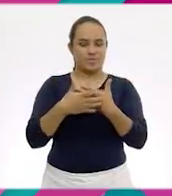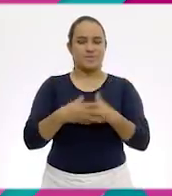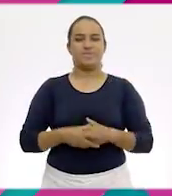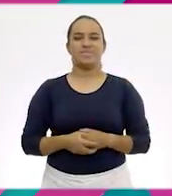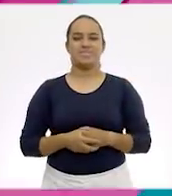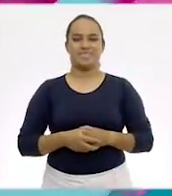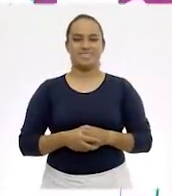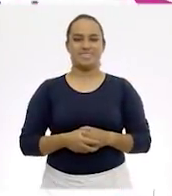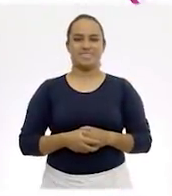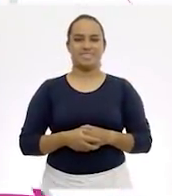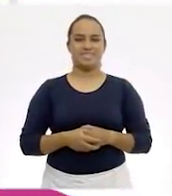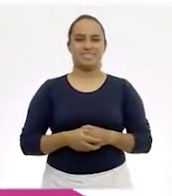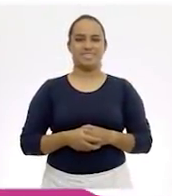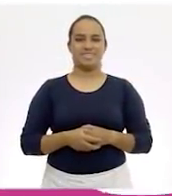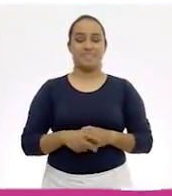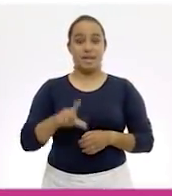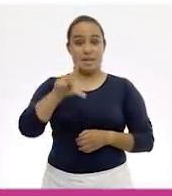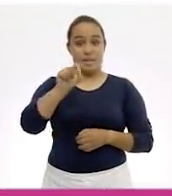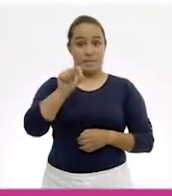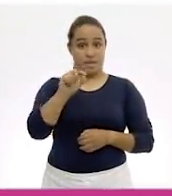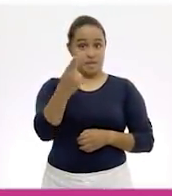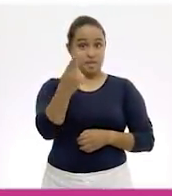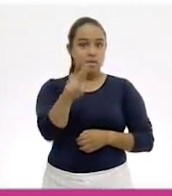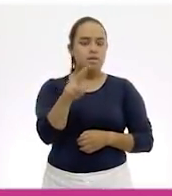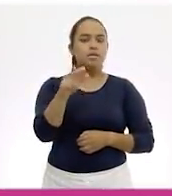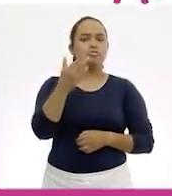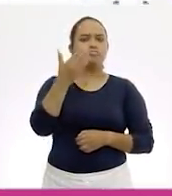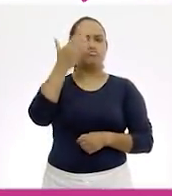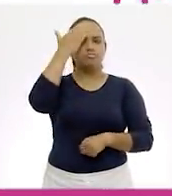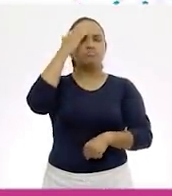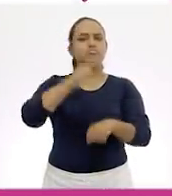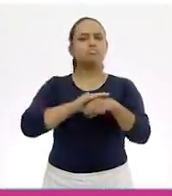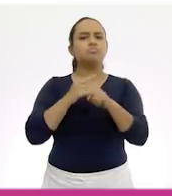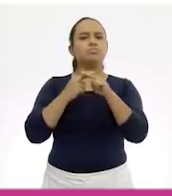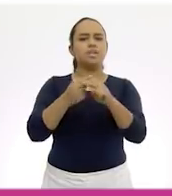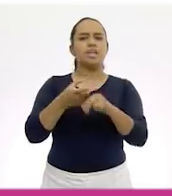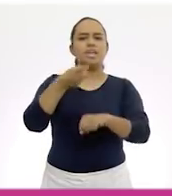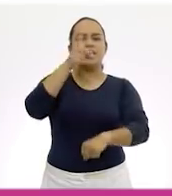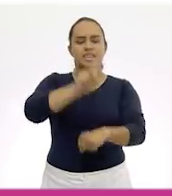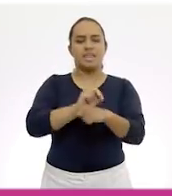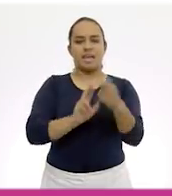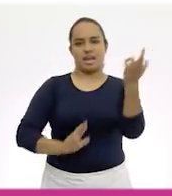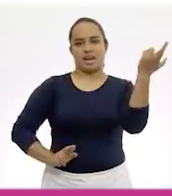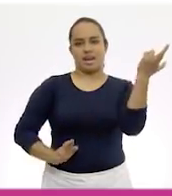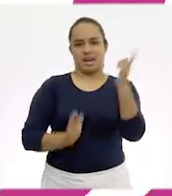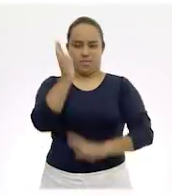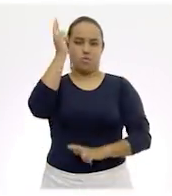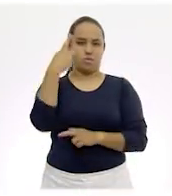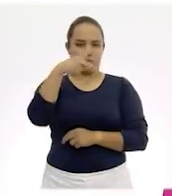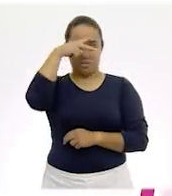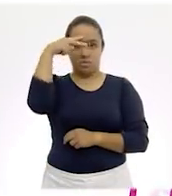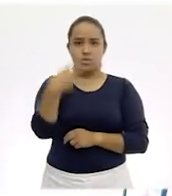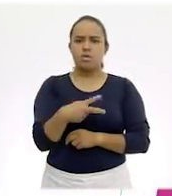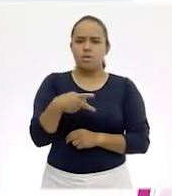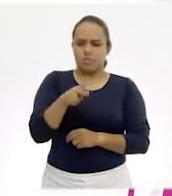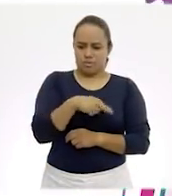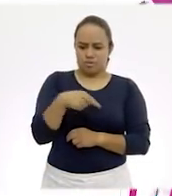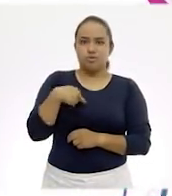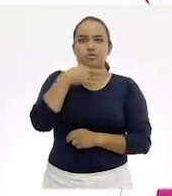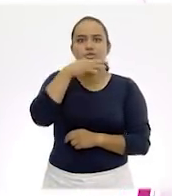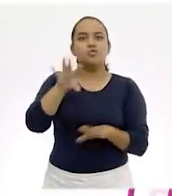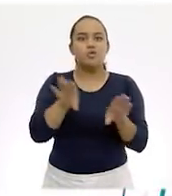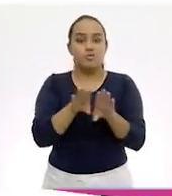video. El 20 de noviembre se conmemora el Día de la Revolución Mexicana. Para celebrarlo,